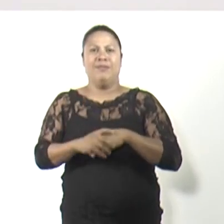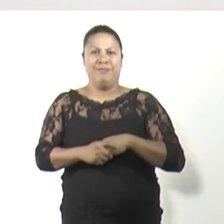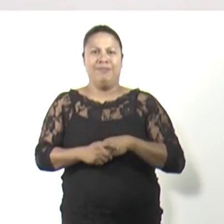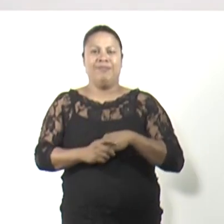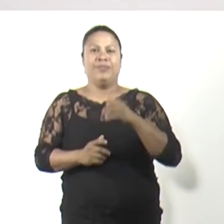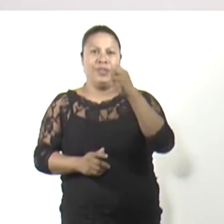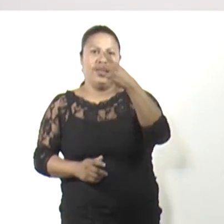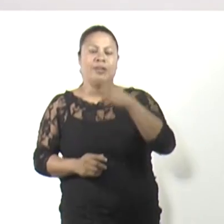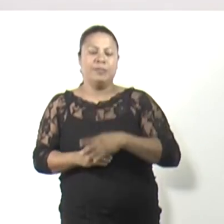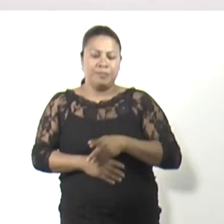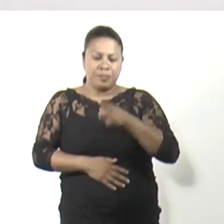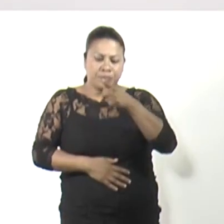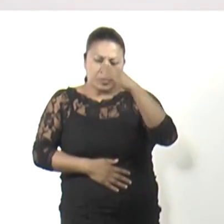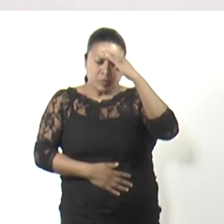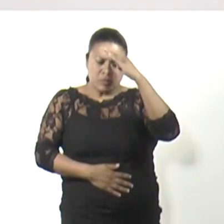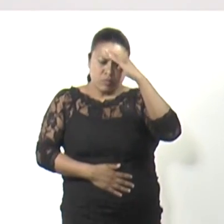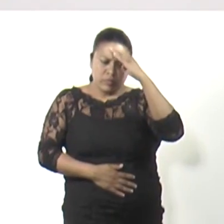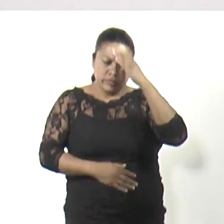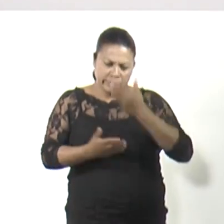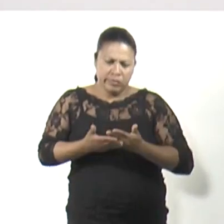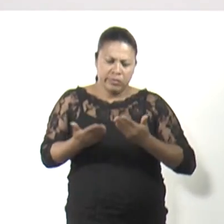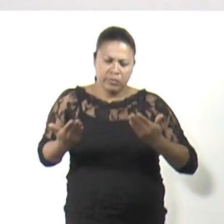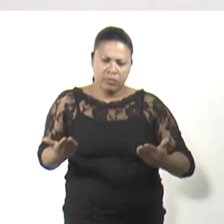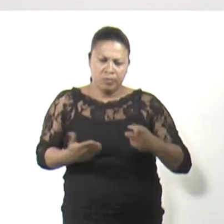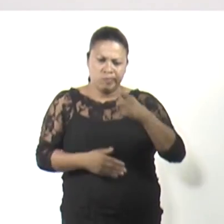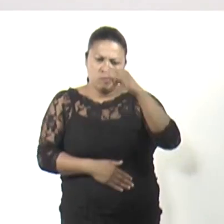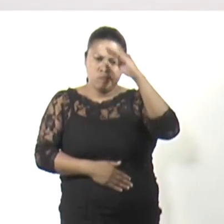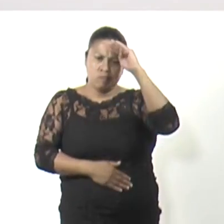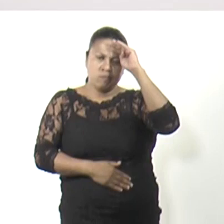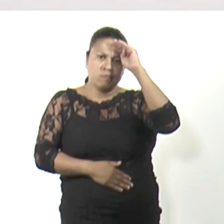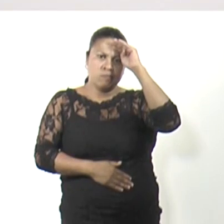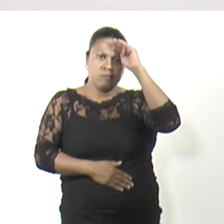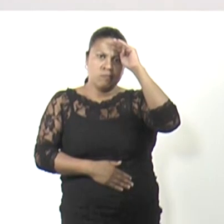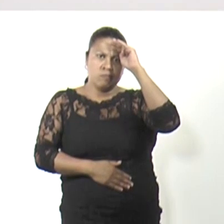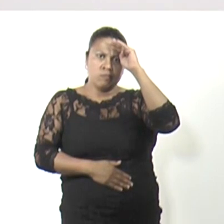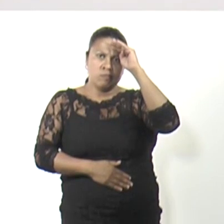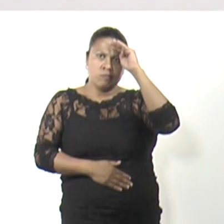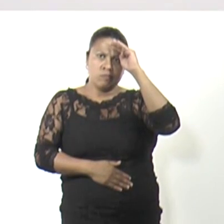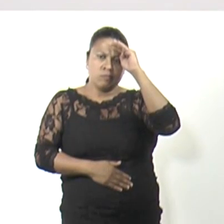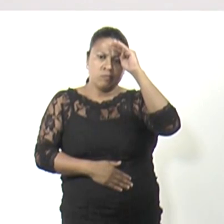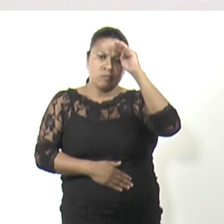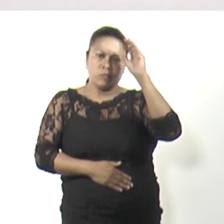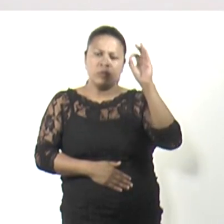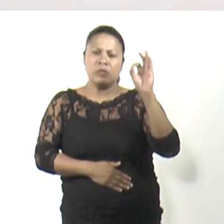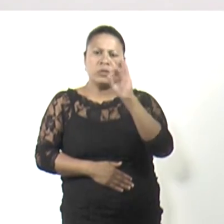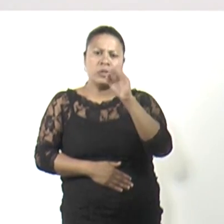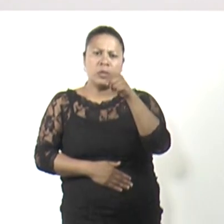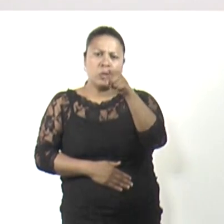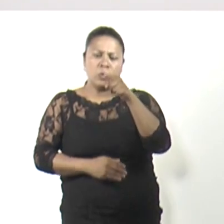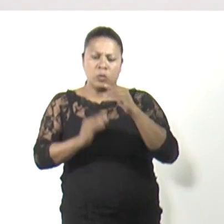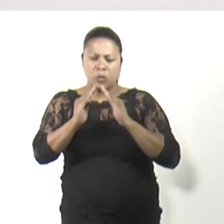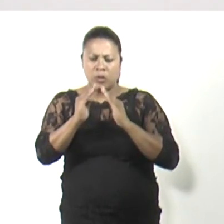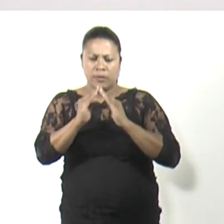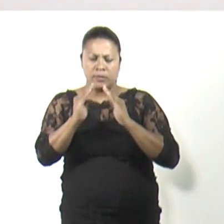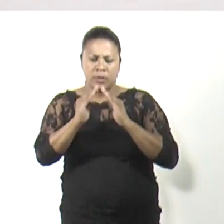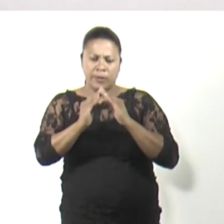Piensa ahora mismo de ahí en tu